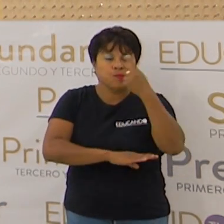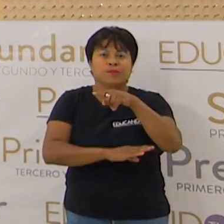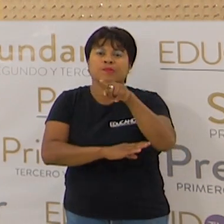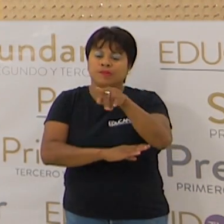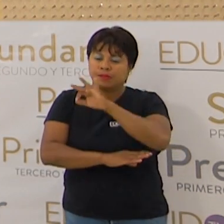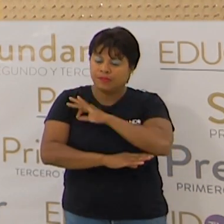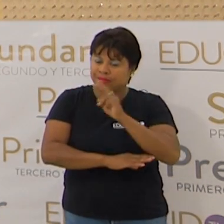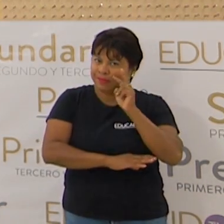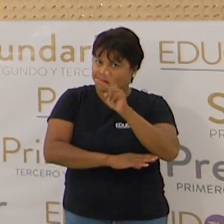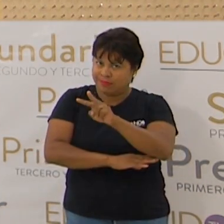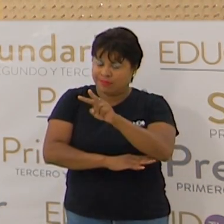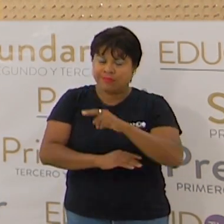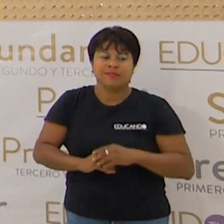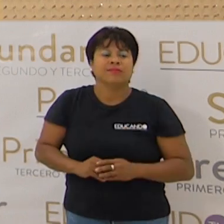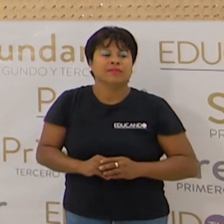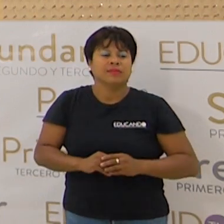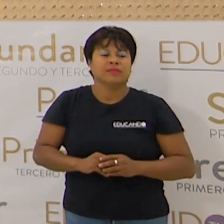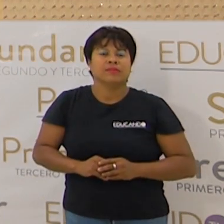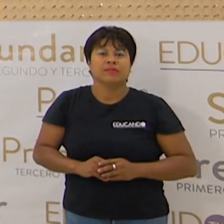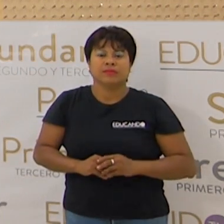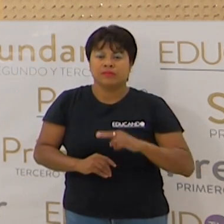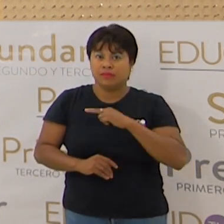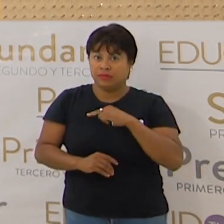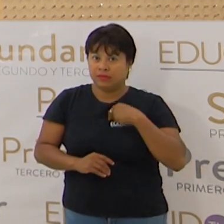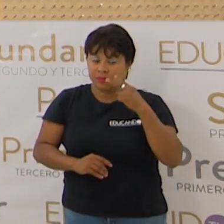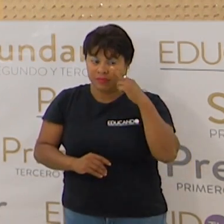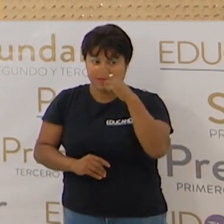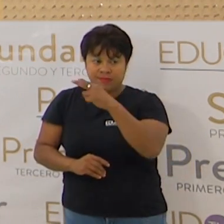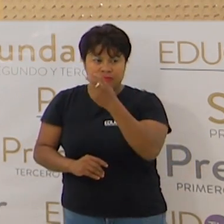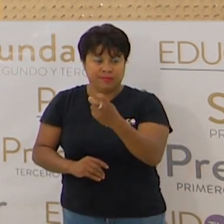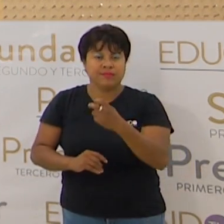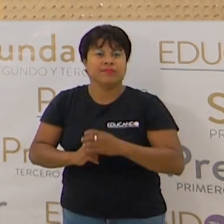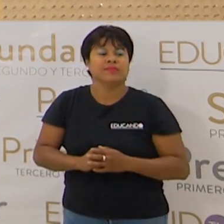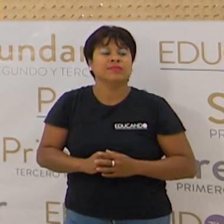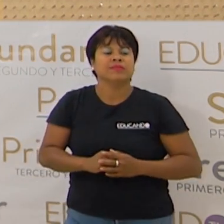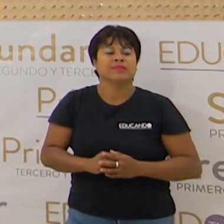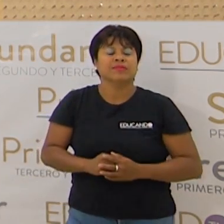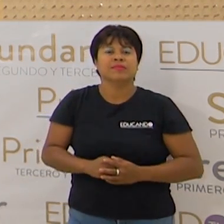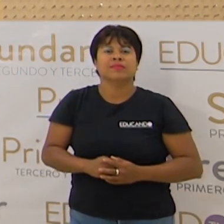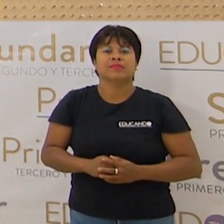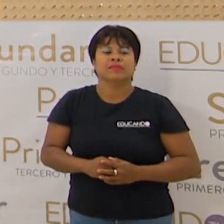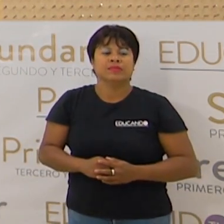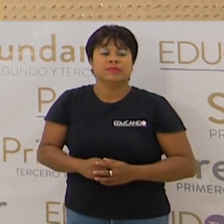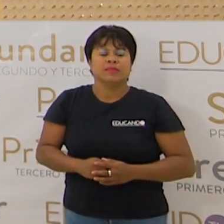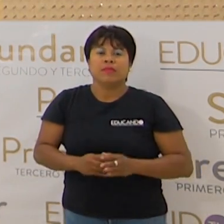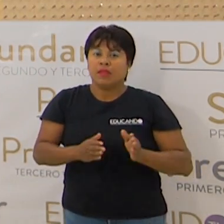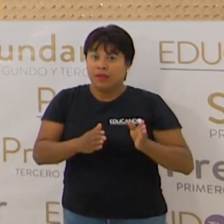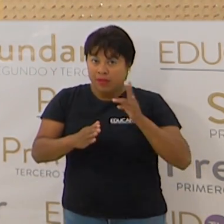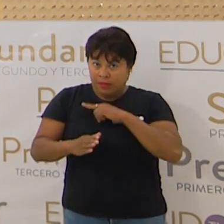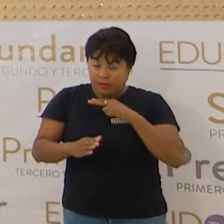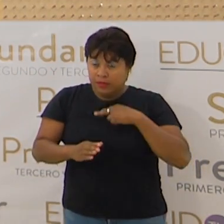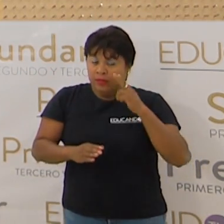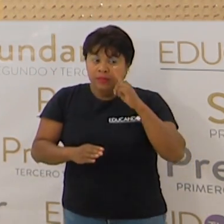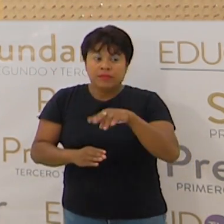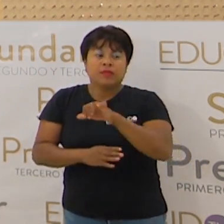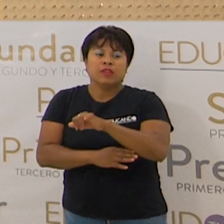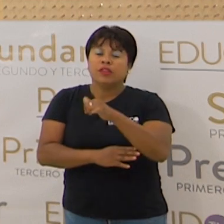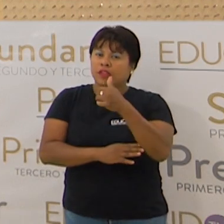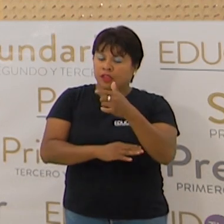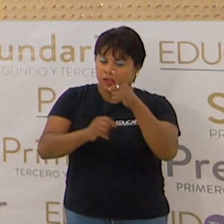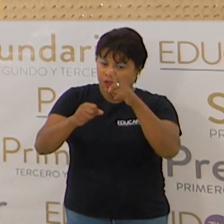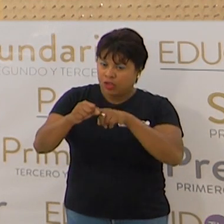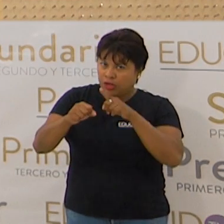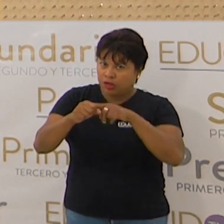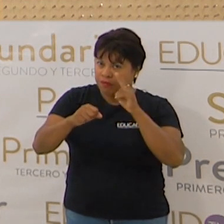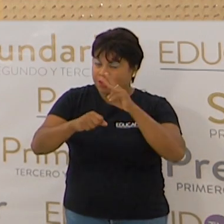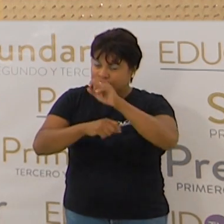que tú los observes. Ay, habíamos quedado que este no pinta, ¿verdad? Vamos a hacerlo a un lado y vamos a tomar otro que